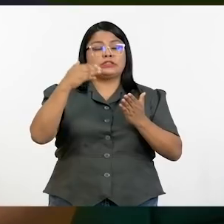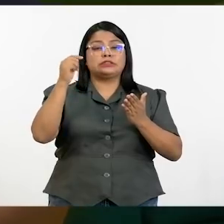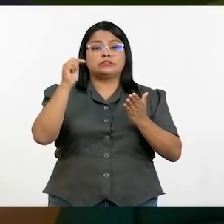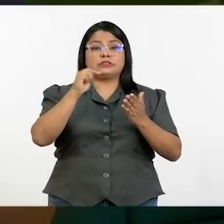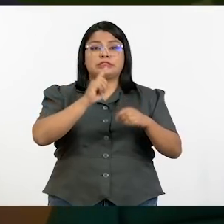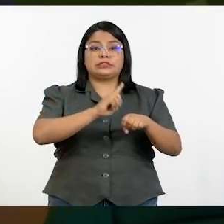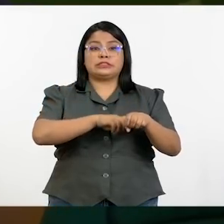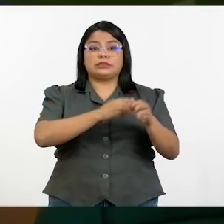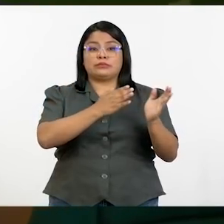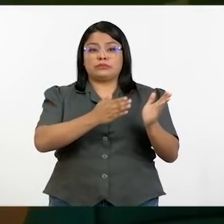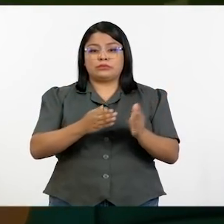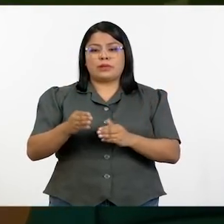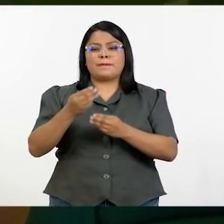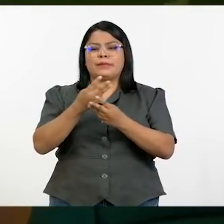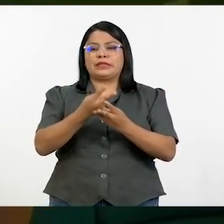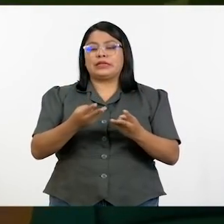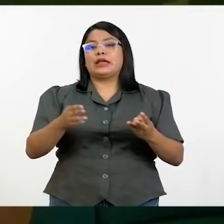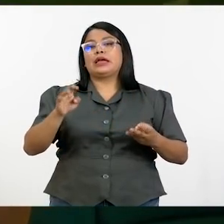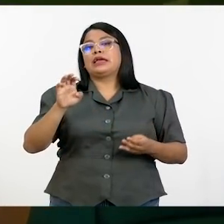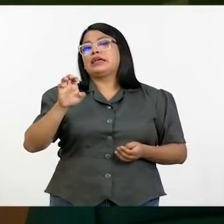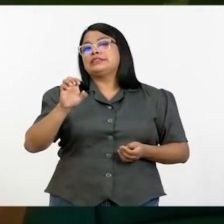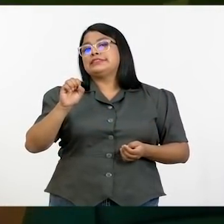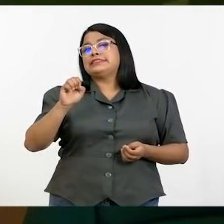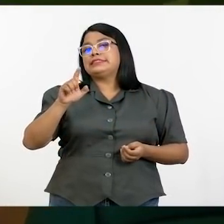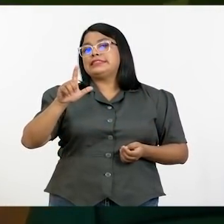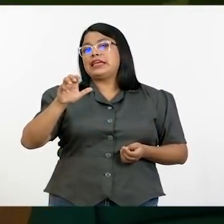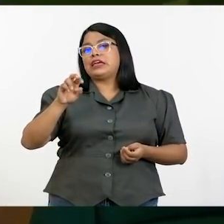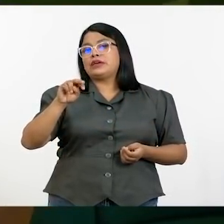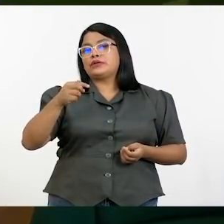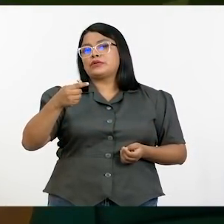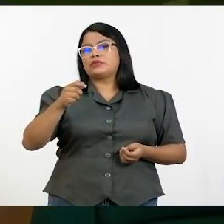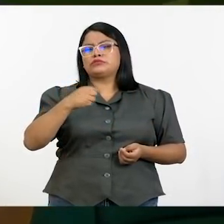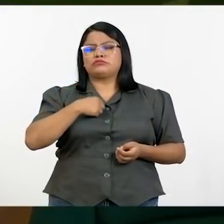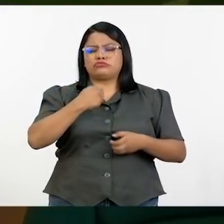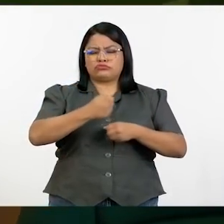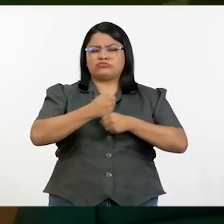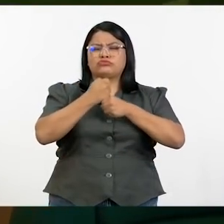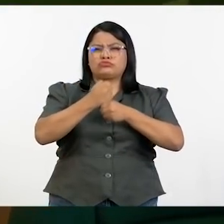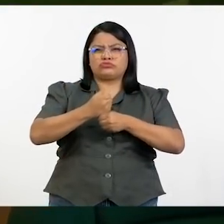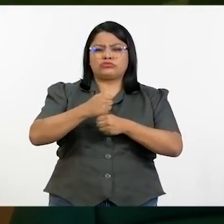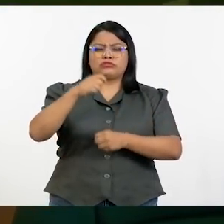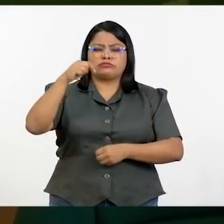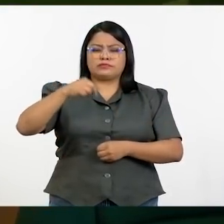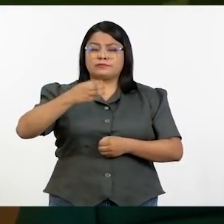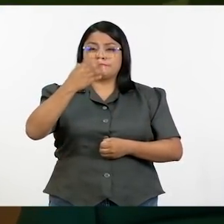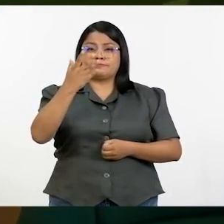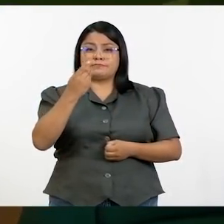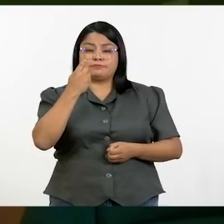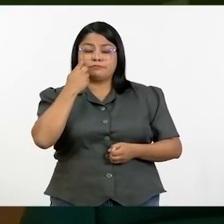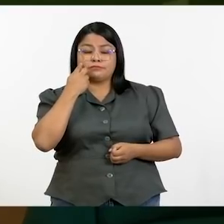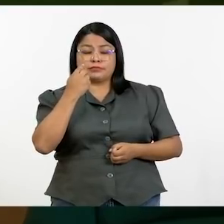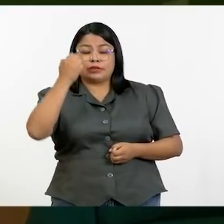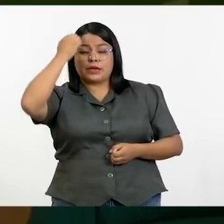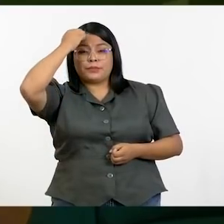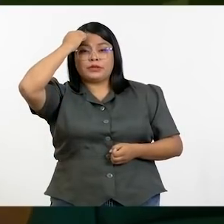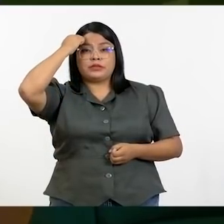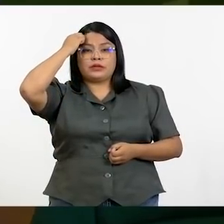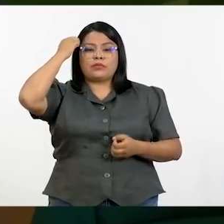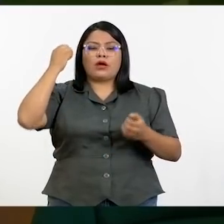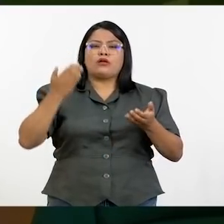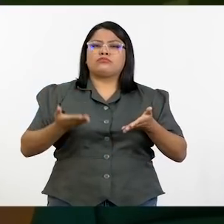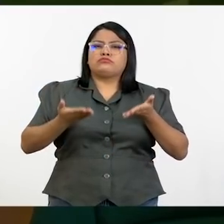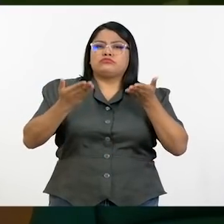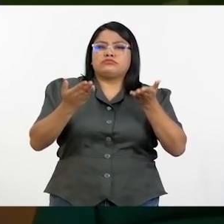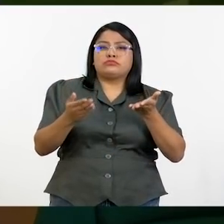y jornalizar utilizando los materiales de ESLengua. Así que estoy muy segura que todo lo que conversemos hoy será de mucha ayuda